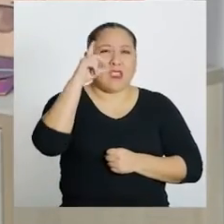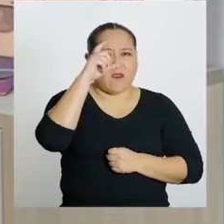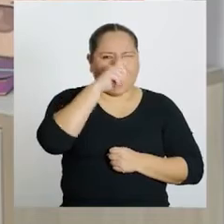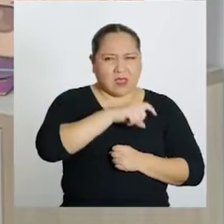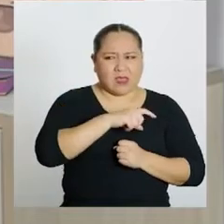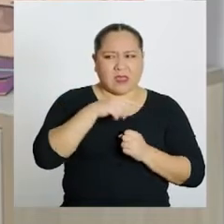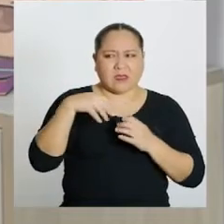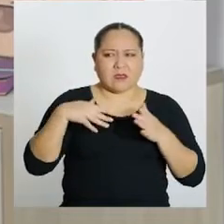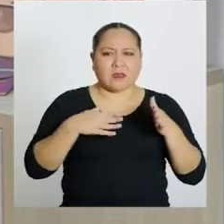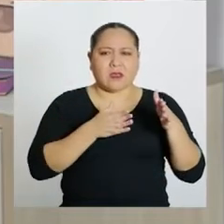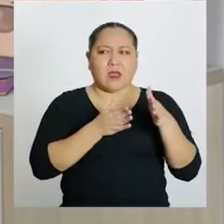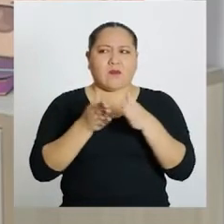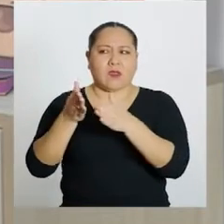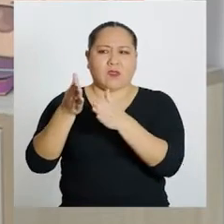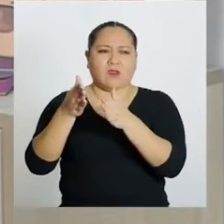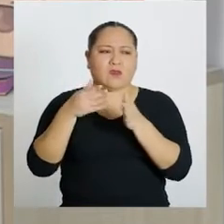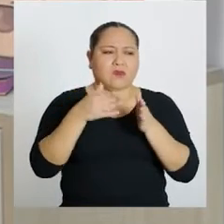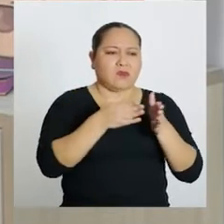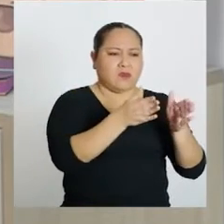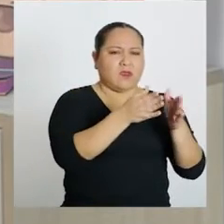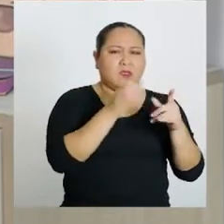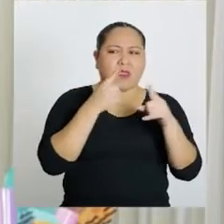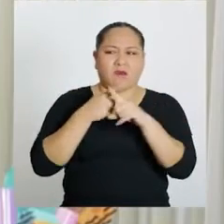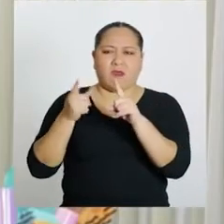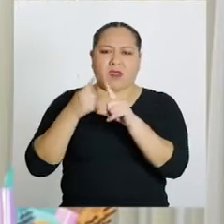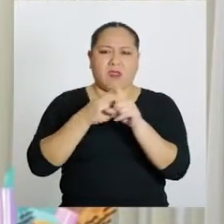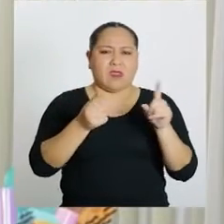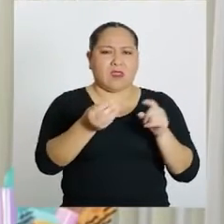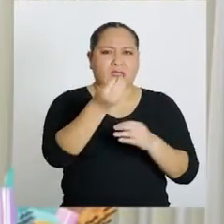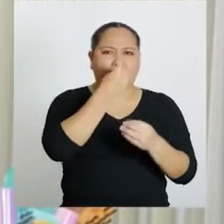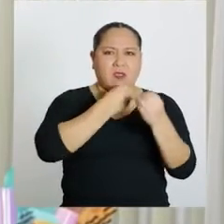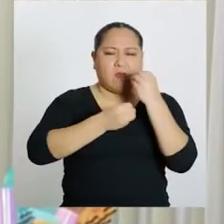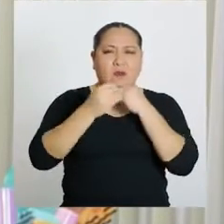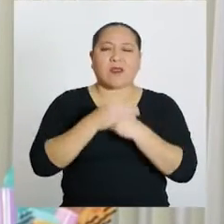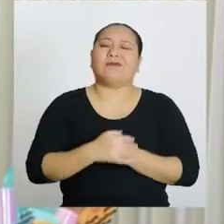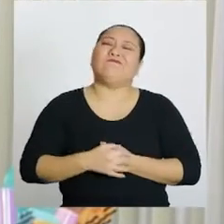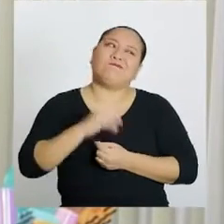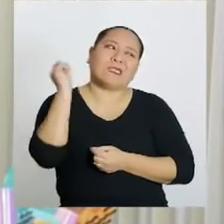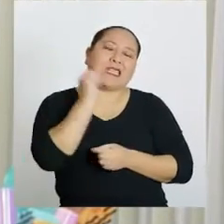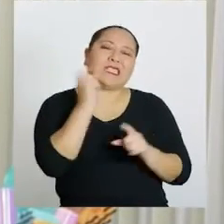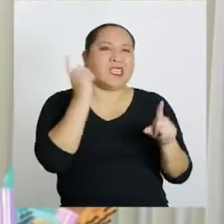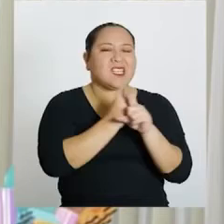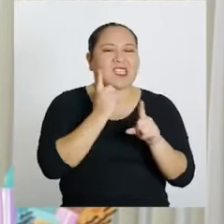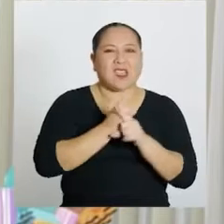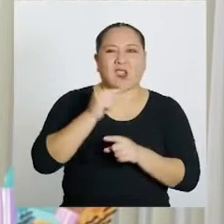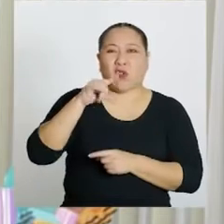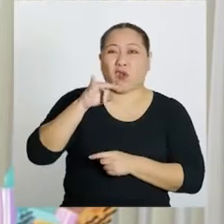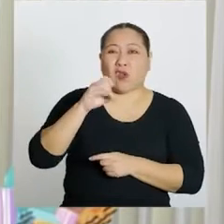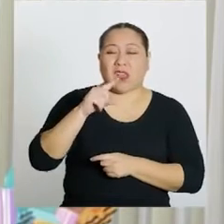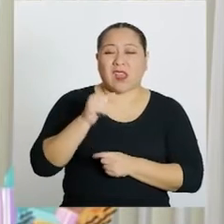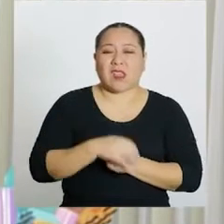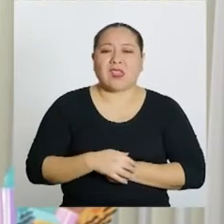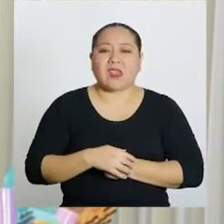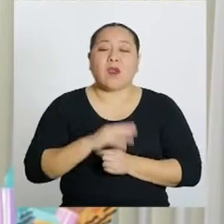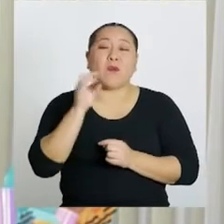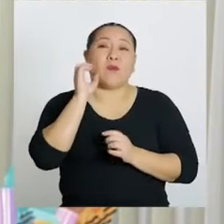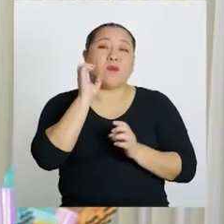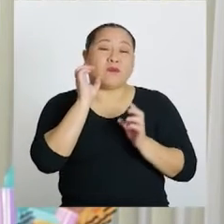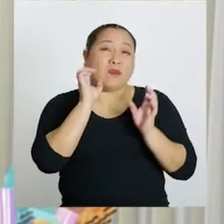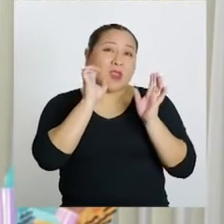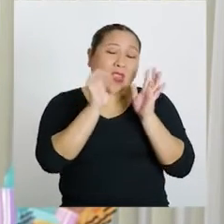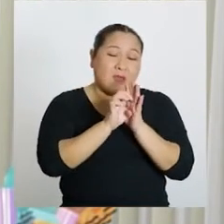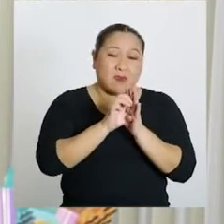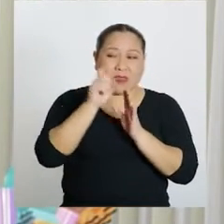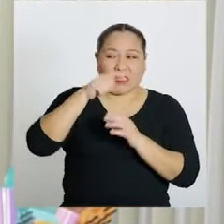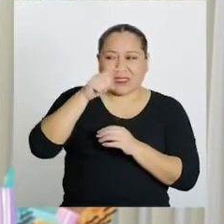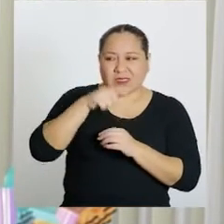Diferentes caminos con diferentes comidas. Así es, Juliana. Para empezar, por ejemplo, sé que debería